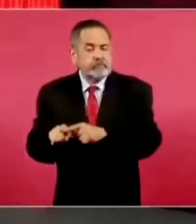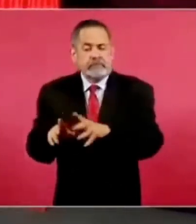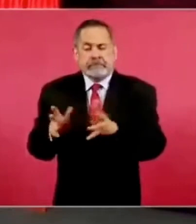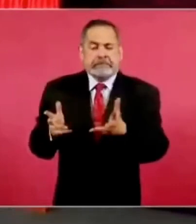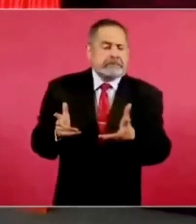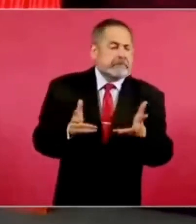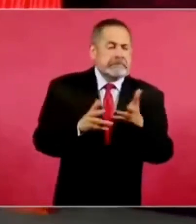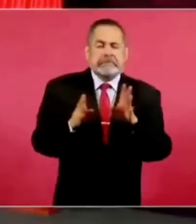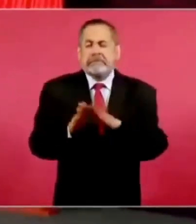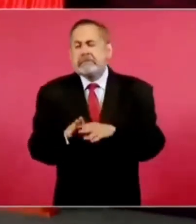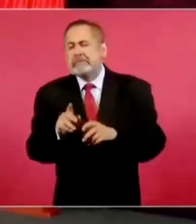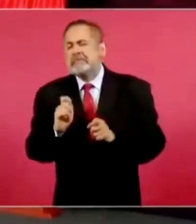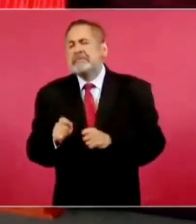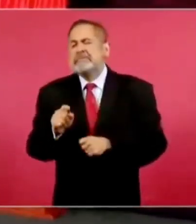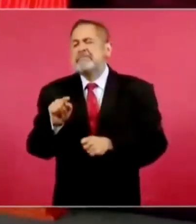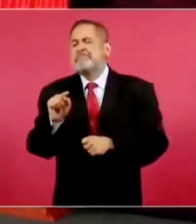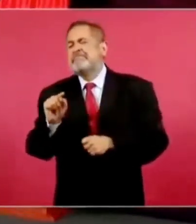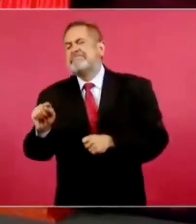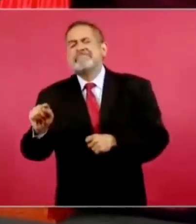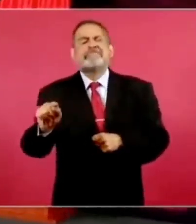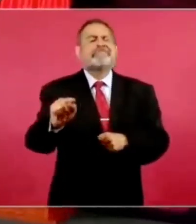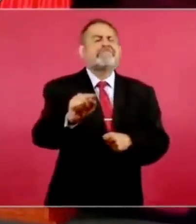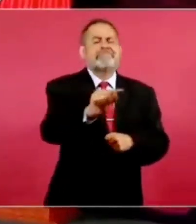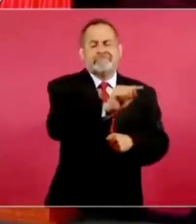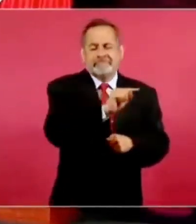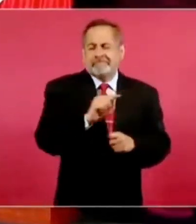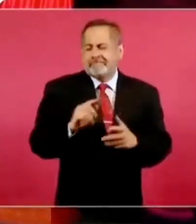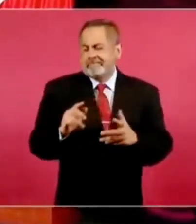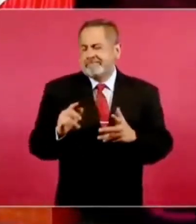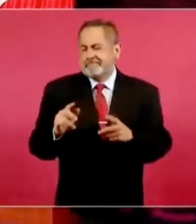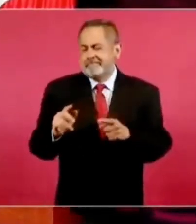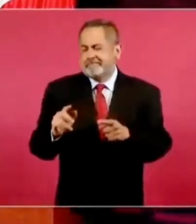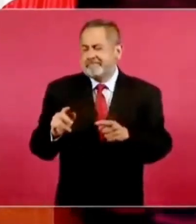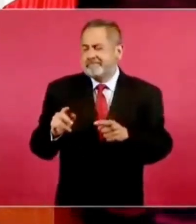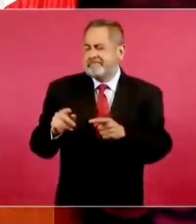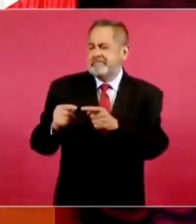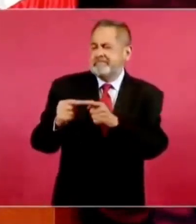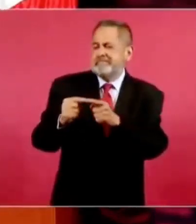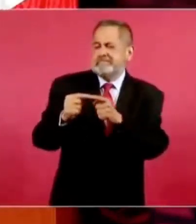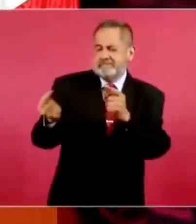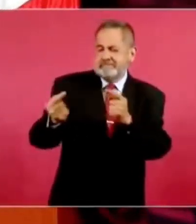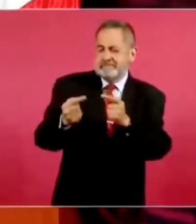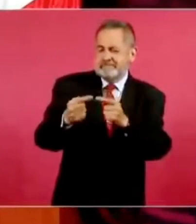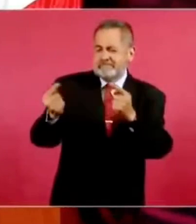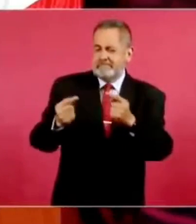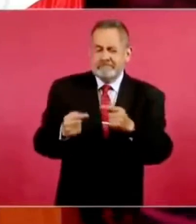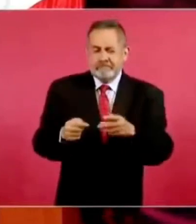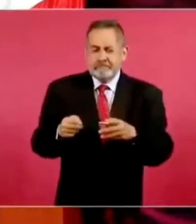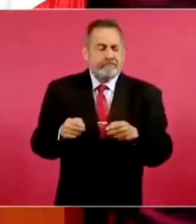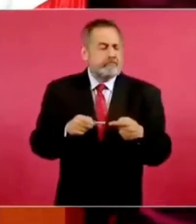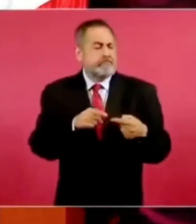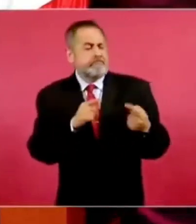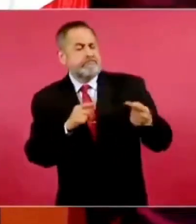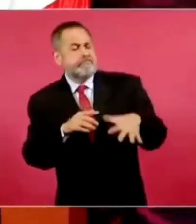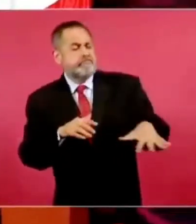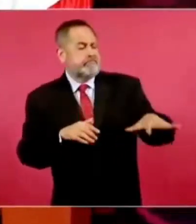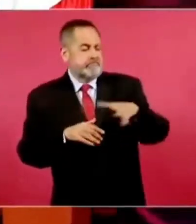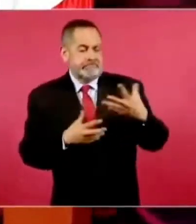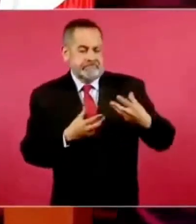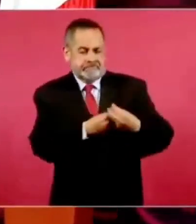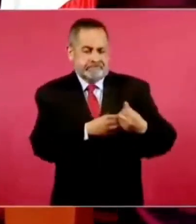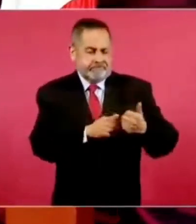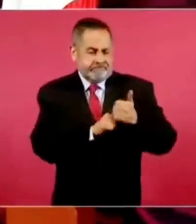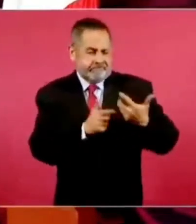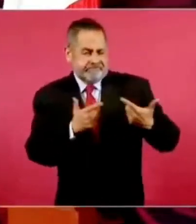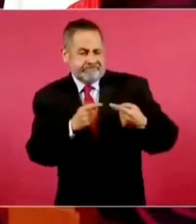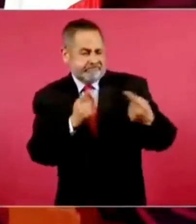degüello de miles de oponentes realistas,